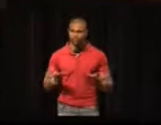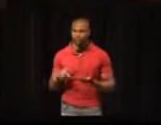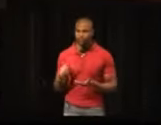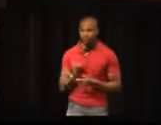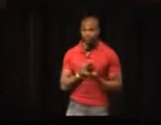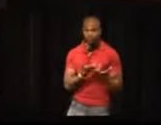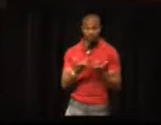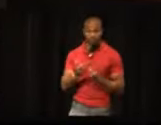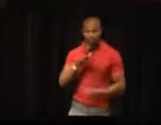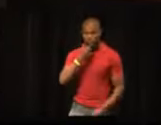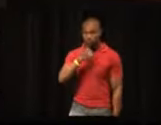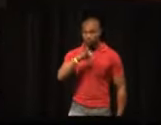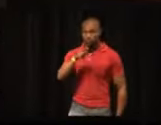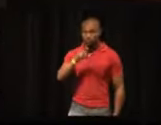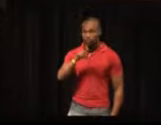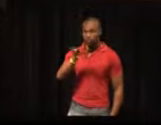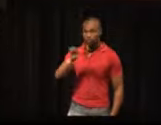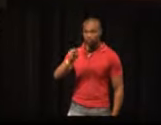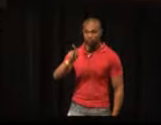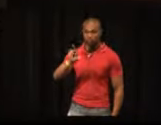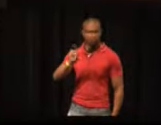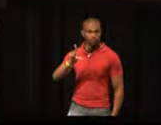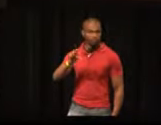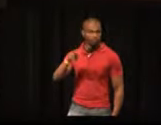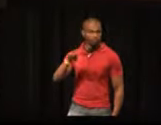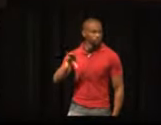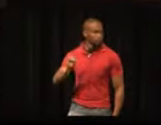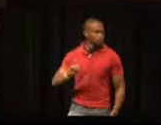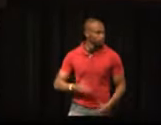Entonces la palabra a João Palomino.